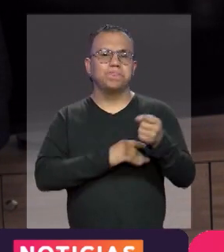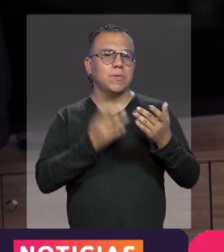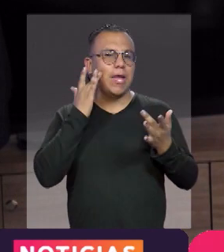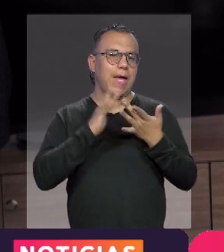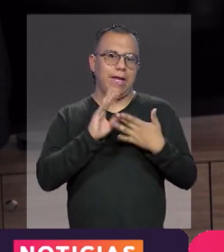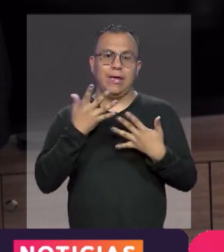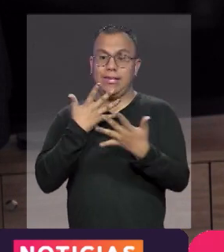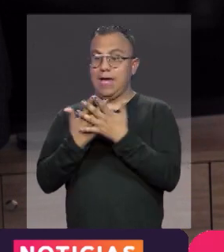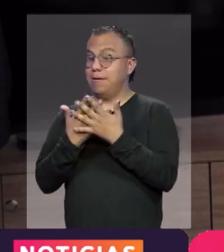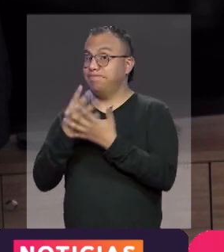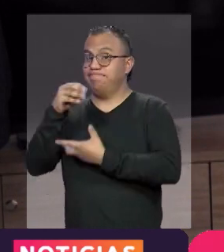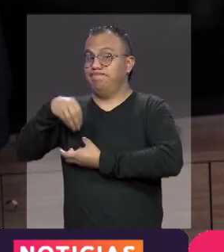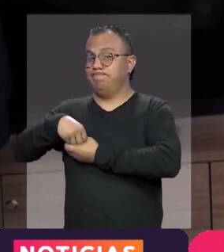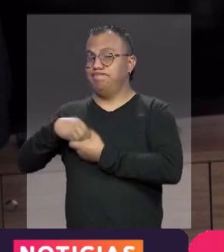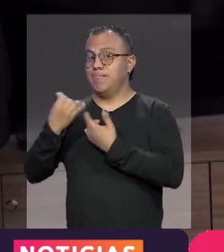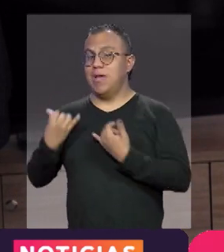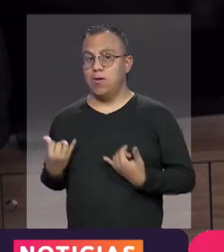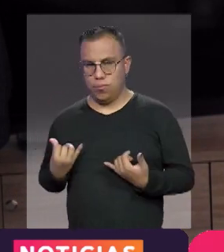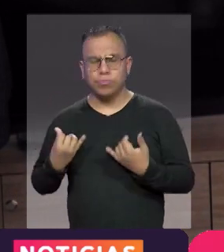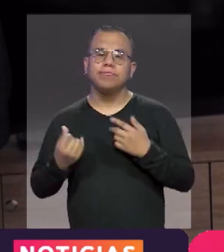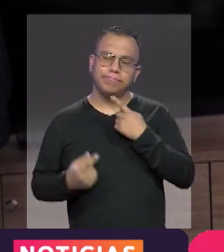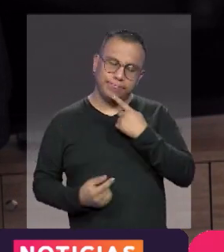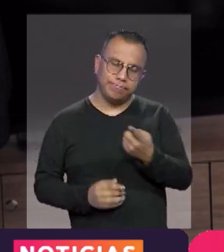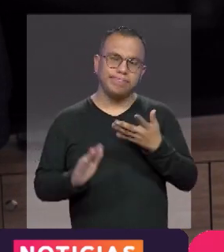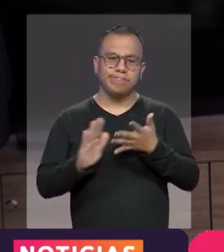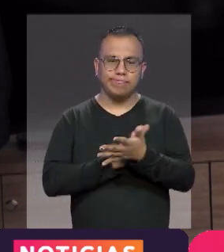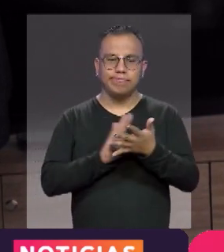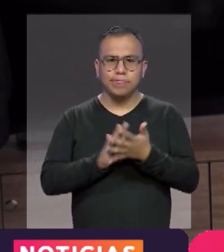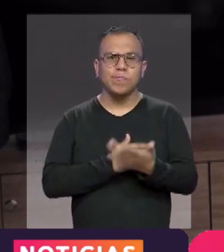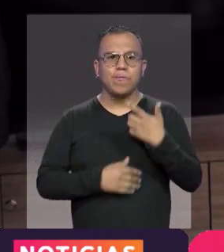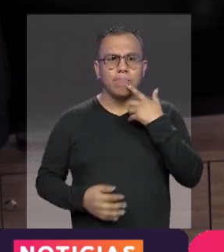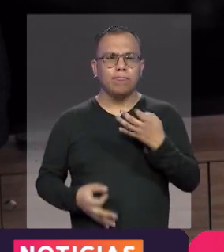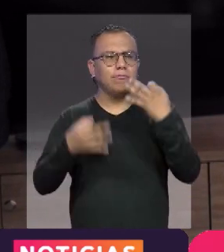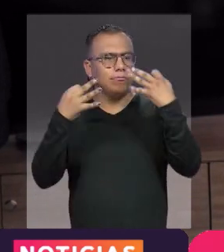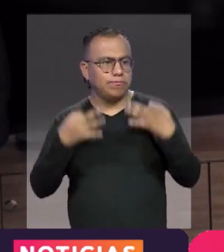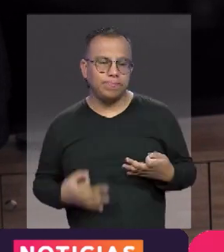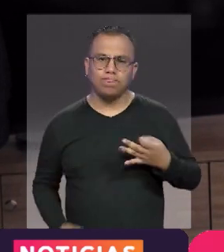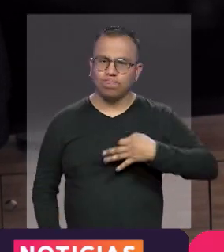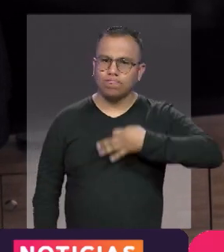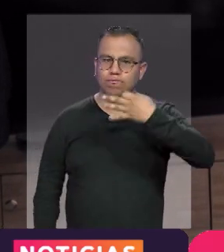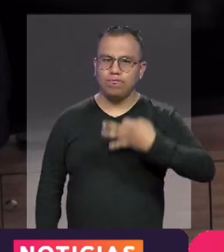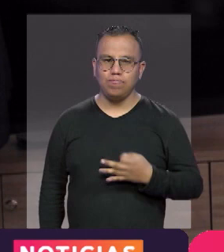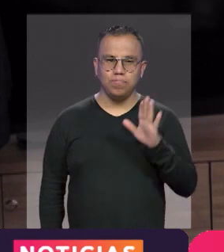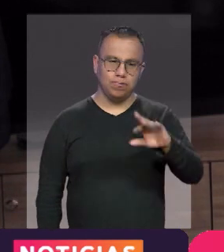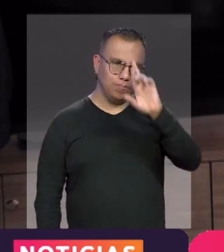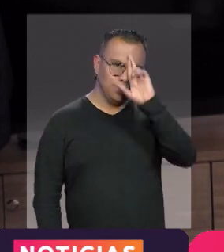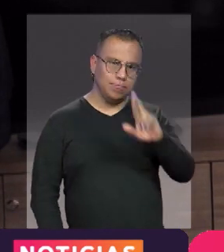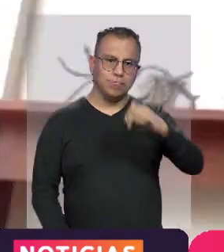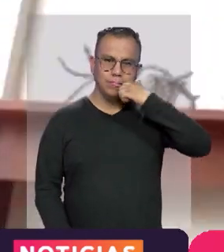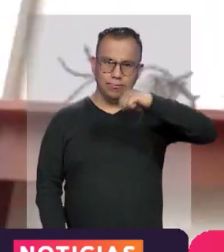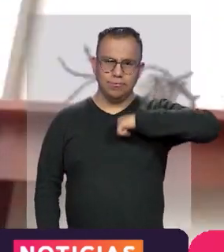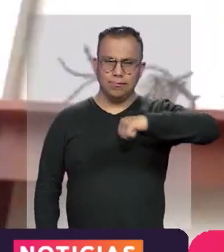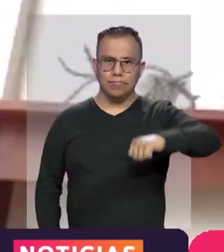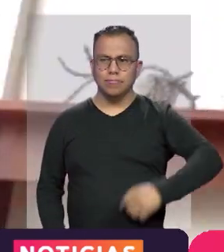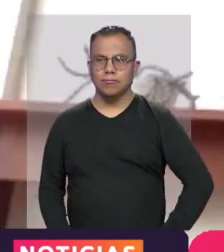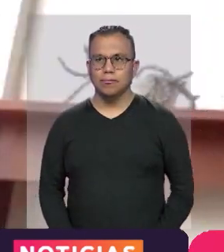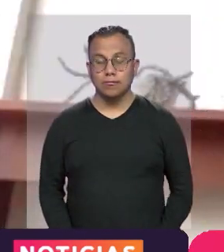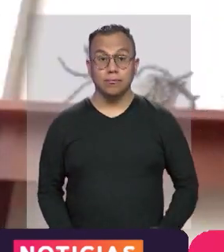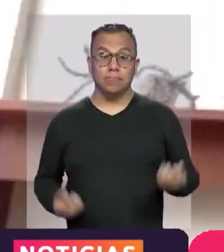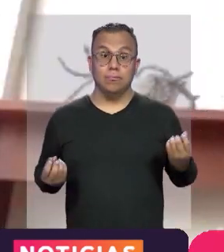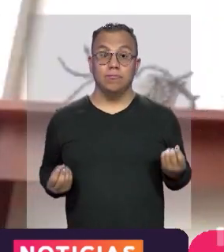perdieron su libertad, pero acá, como te decía, se encarga de dignificar al ser humano y de respetar sus derechos humanos. ¿Cómo se